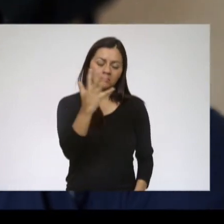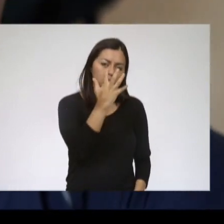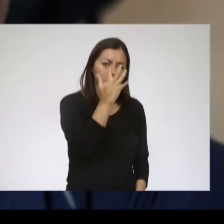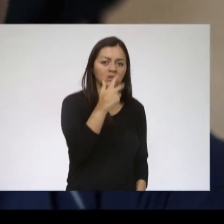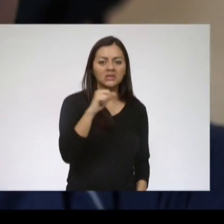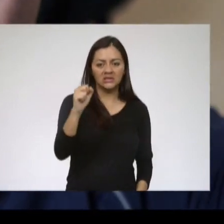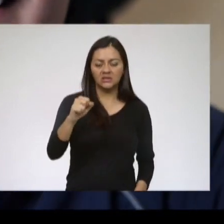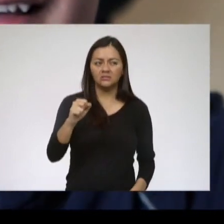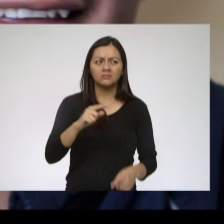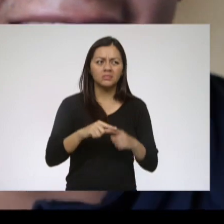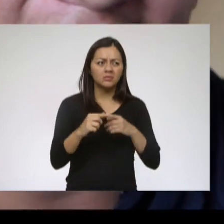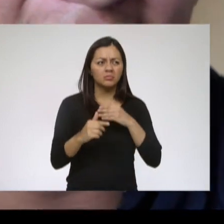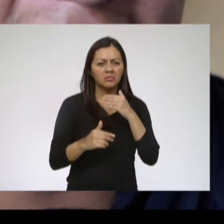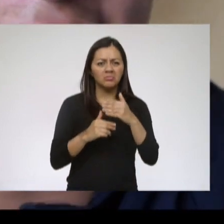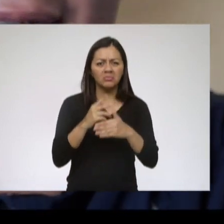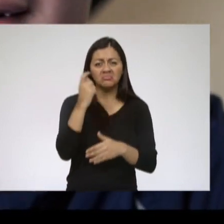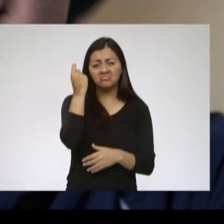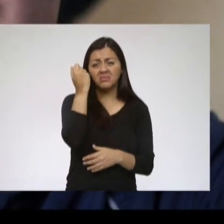maduré